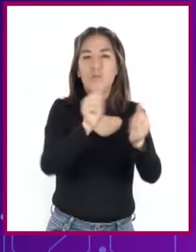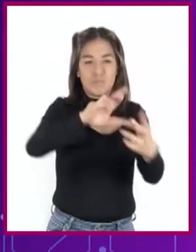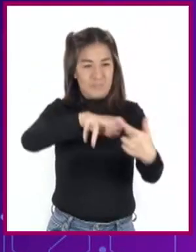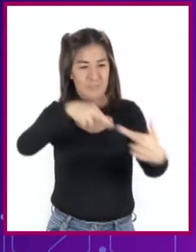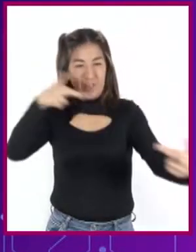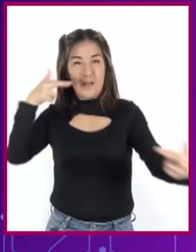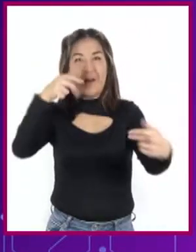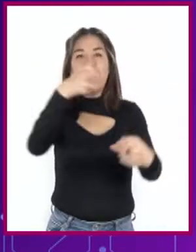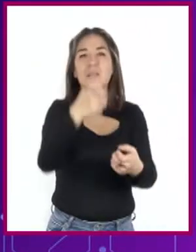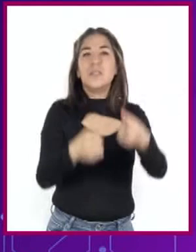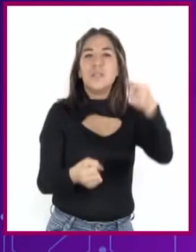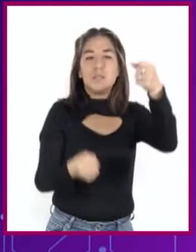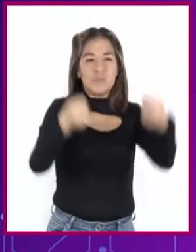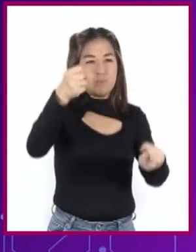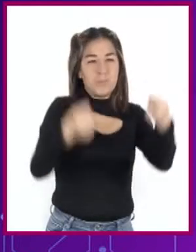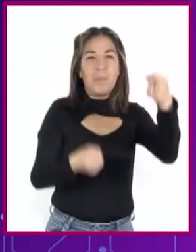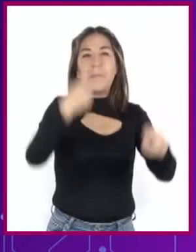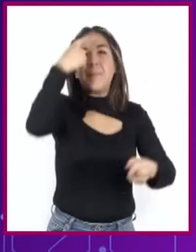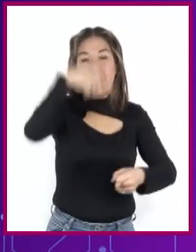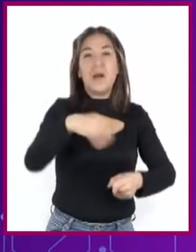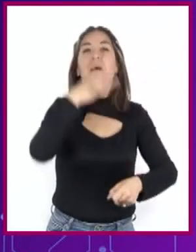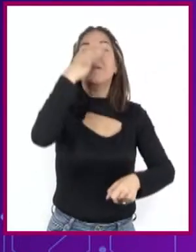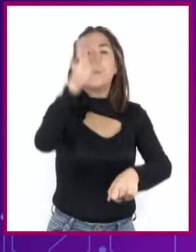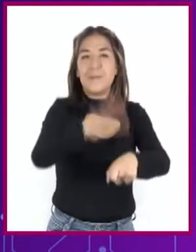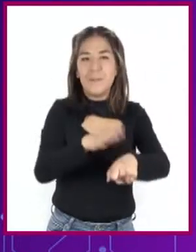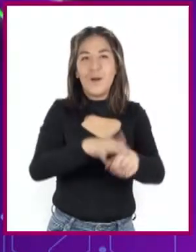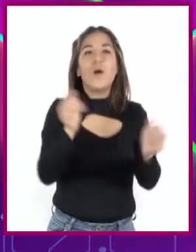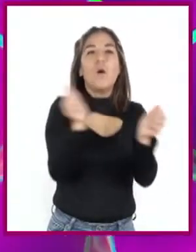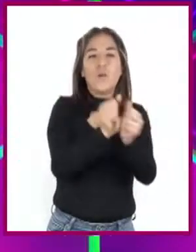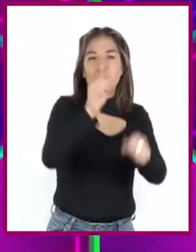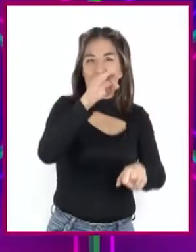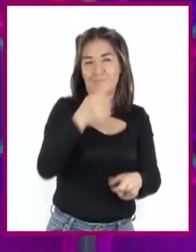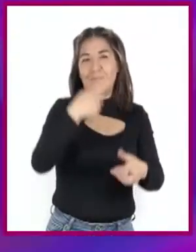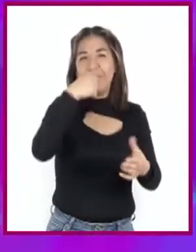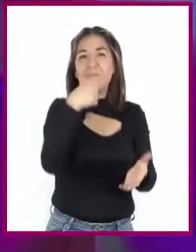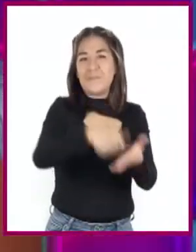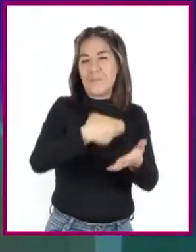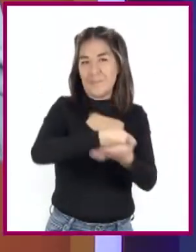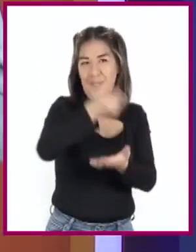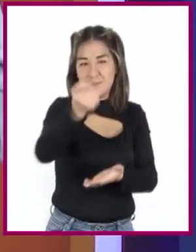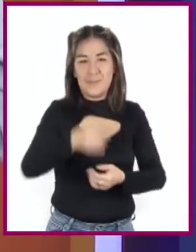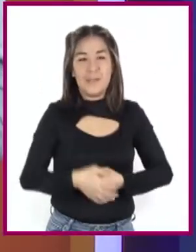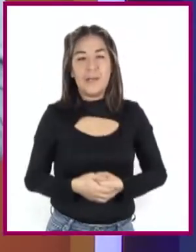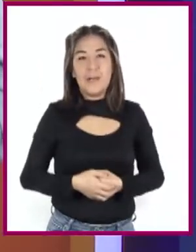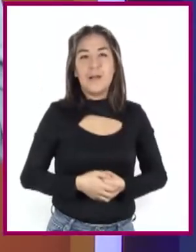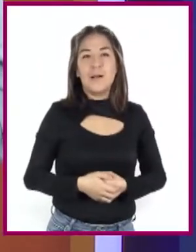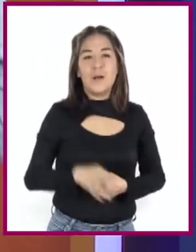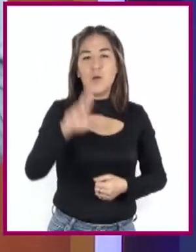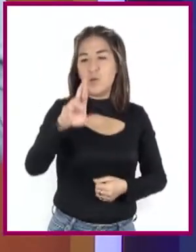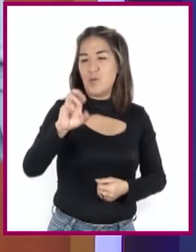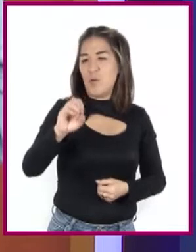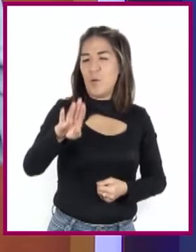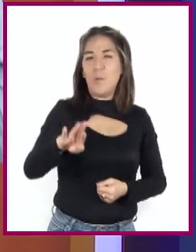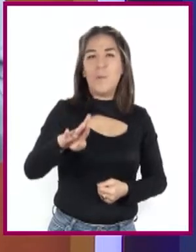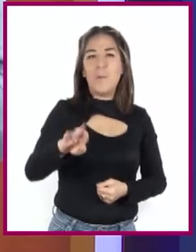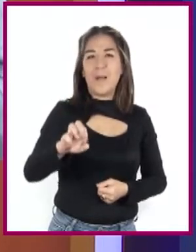adoptaban diferentes posiciones con las que codificar el mensaje. Aunque fue Robert Hooke quien